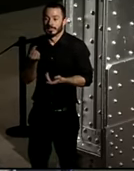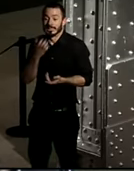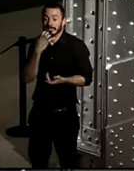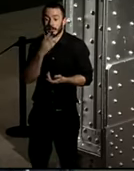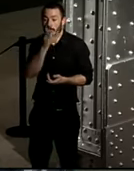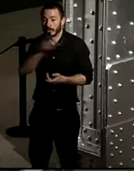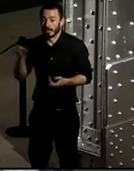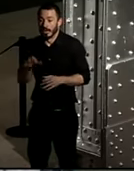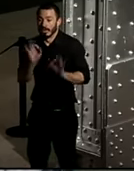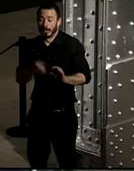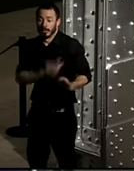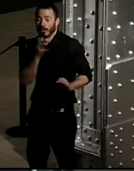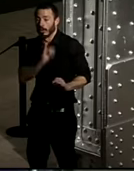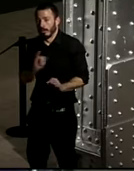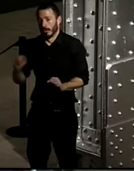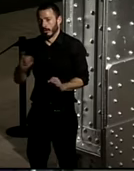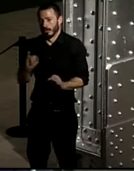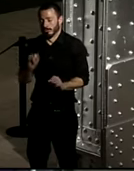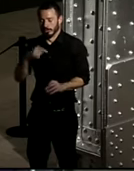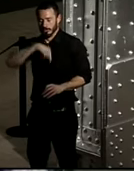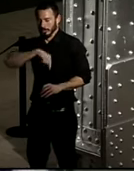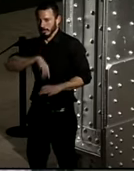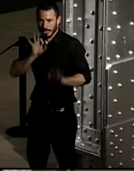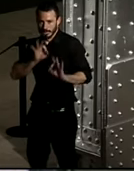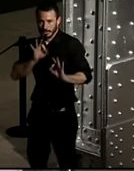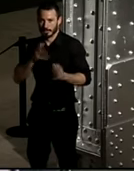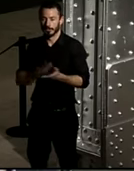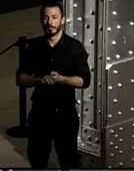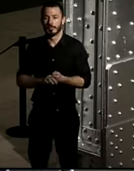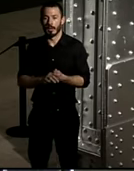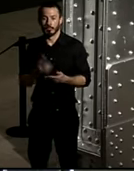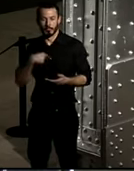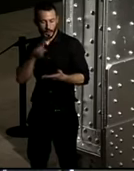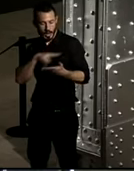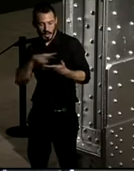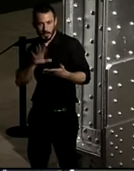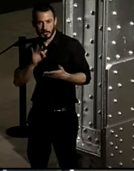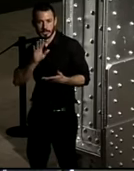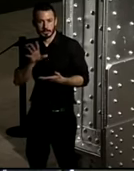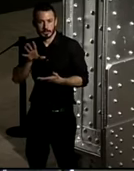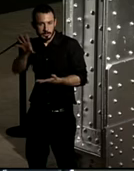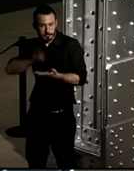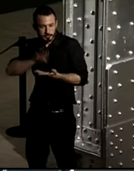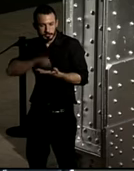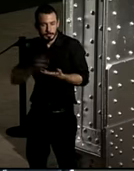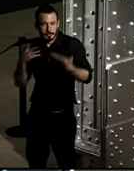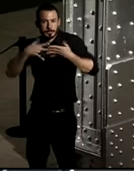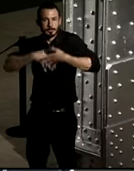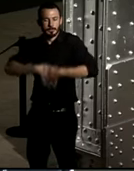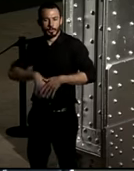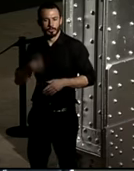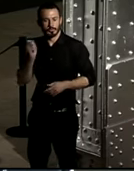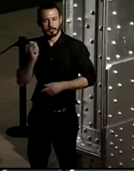contar historias le gusta mucho leer, y le gusta mucho ver y le gusta asimilar. La experiencia que tengo, yo también he dado durante muchos años